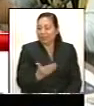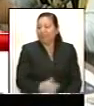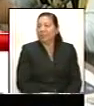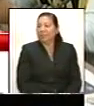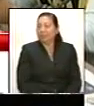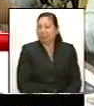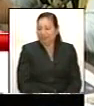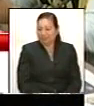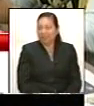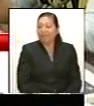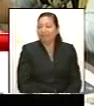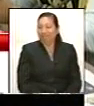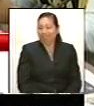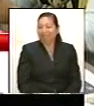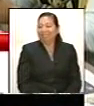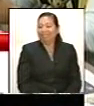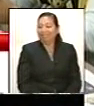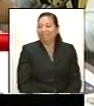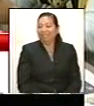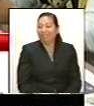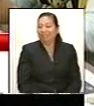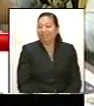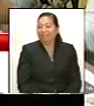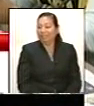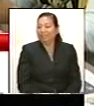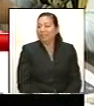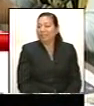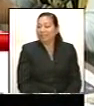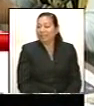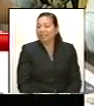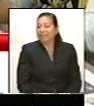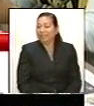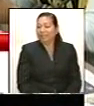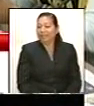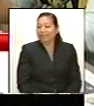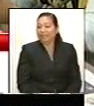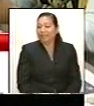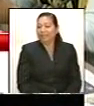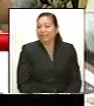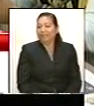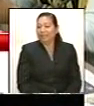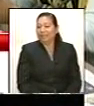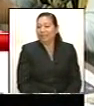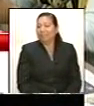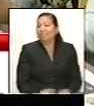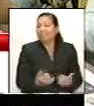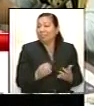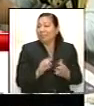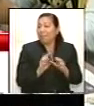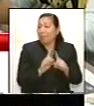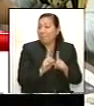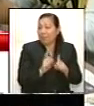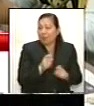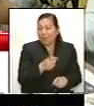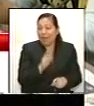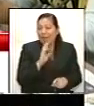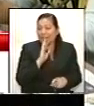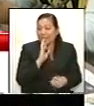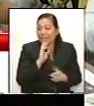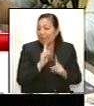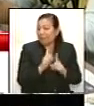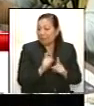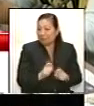sesión. Gracias por estar aquí, Beatriz. Adelante, por favor. Gracias. En esencia, la pregunta que tú has hecho es una